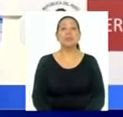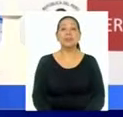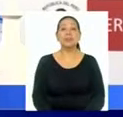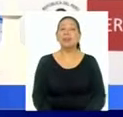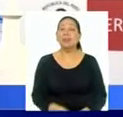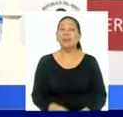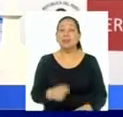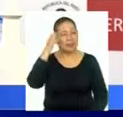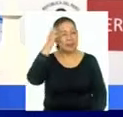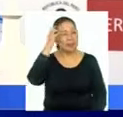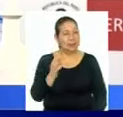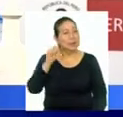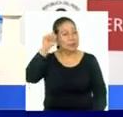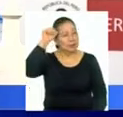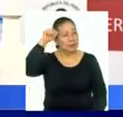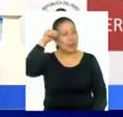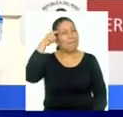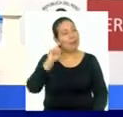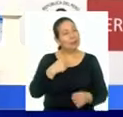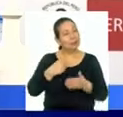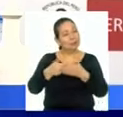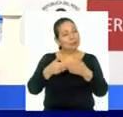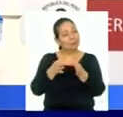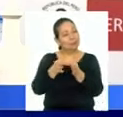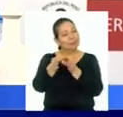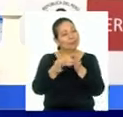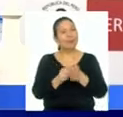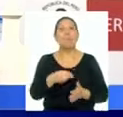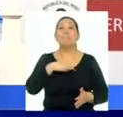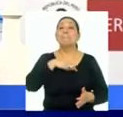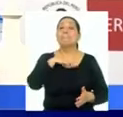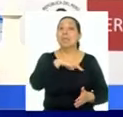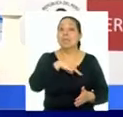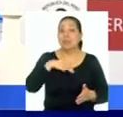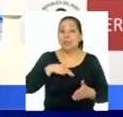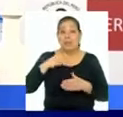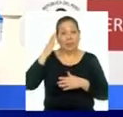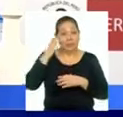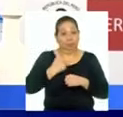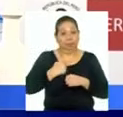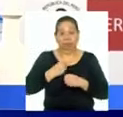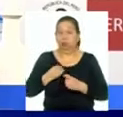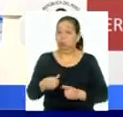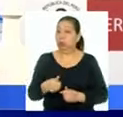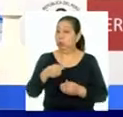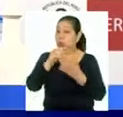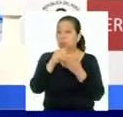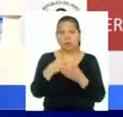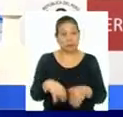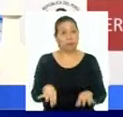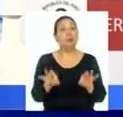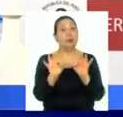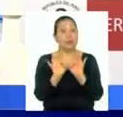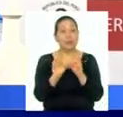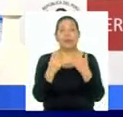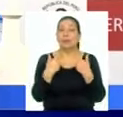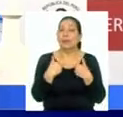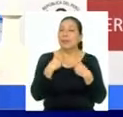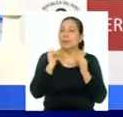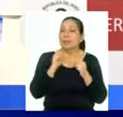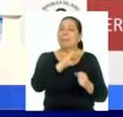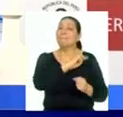Creo que vale la pena recordar, para empezar, que el Ministerio del Interior, que es la cabeza de un sector, tiene